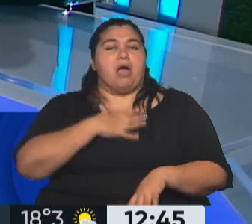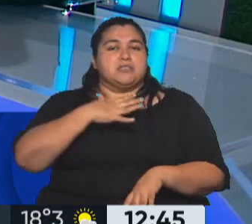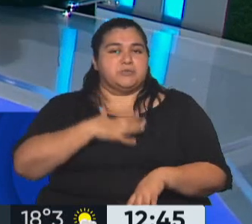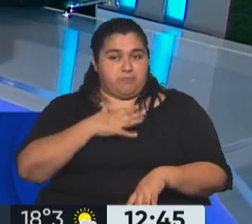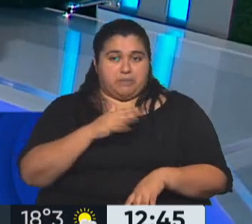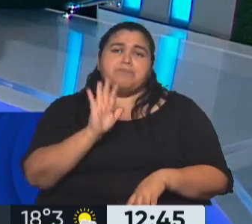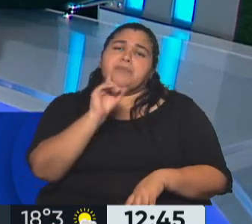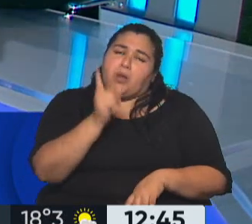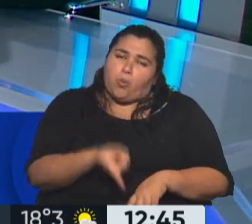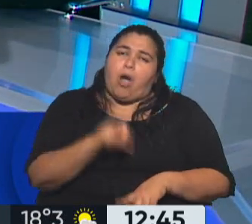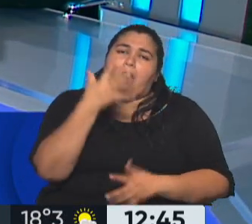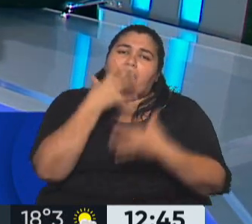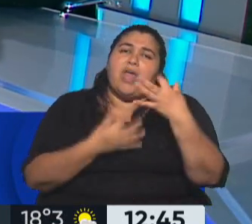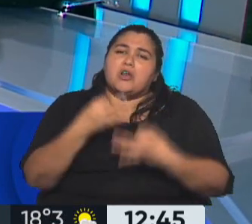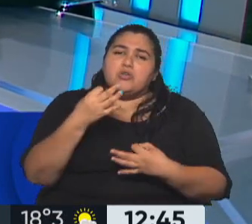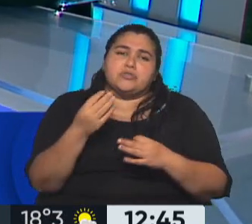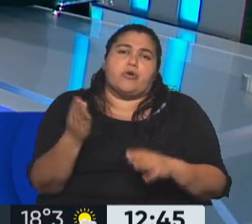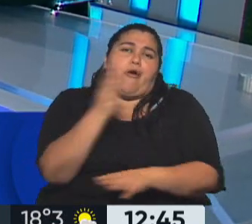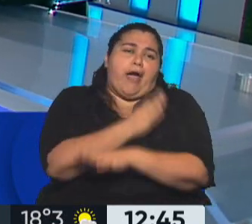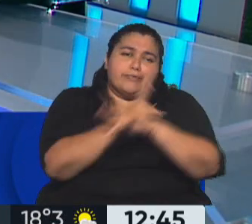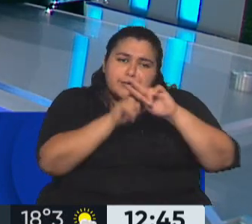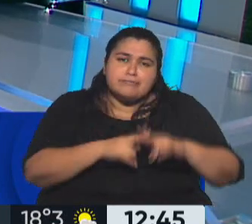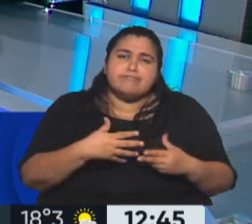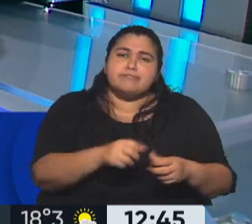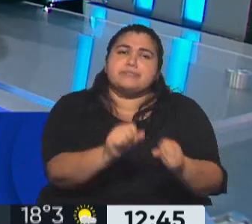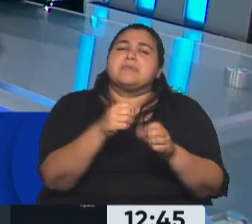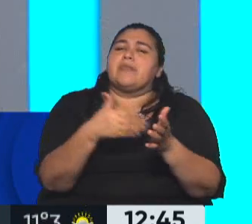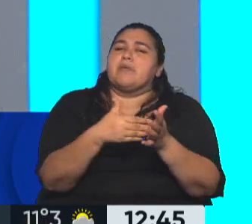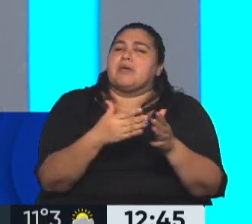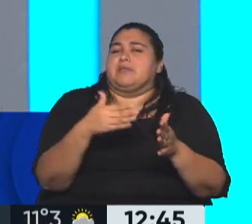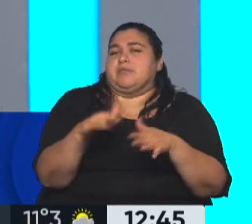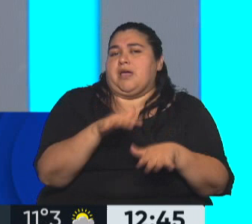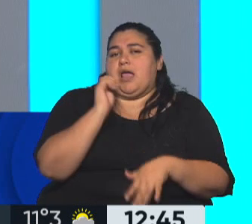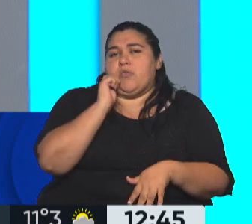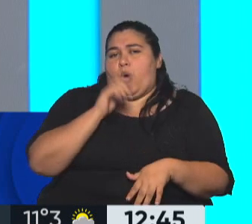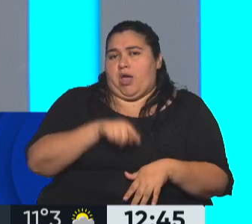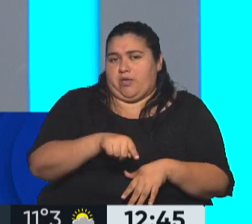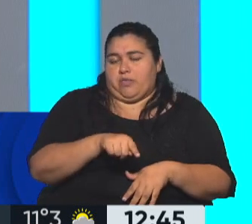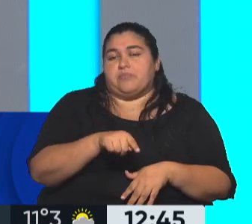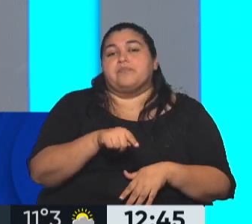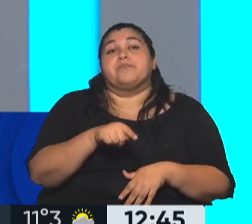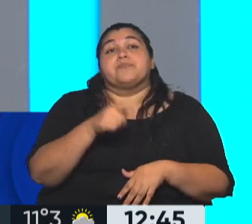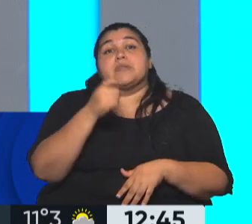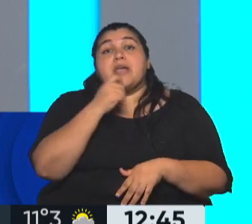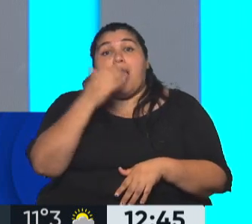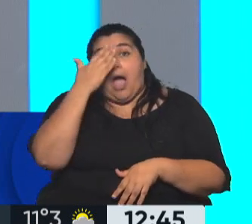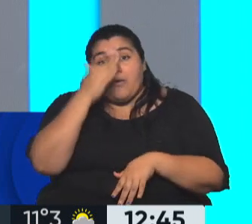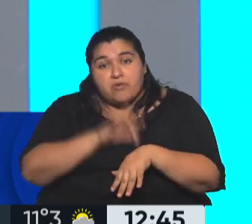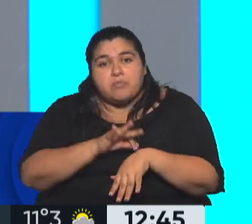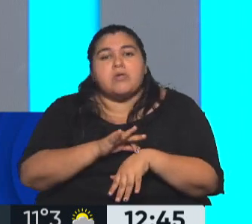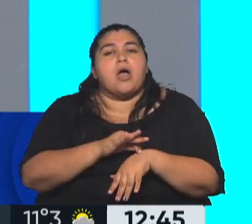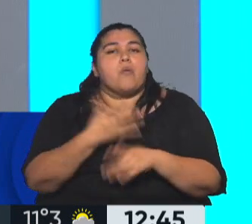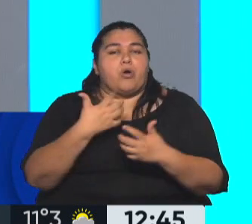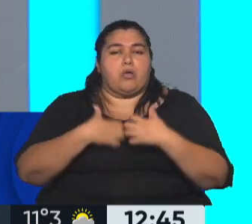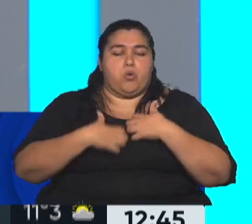el asma se puede diagnosticar, por supuesto, a edades, de esas edades, sí, pero muchas veces, ante un cuadro viral, uno tiene hiperreactividad